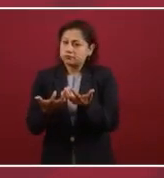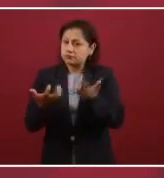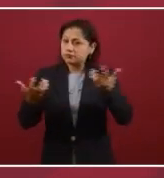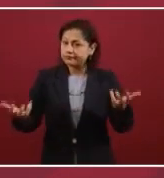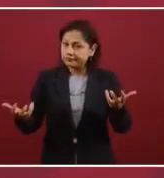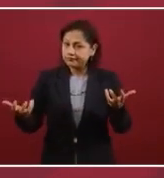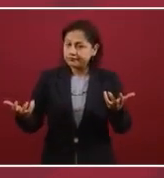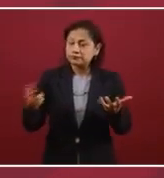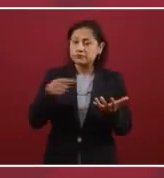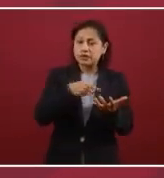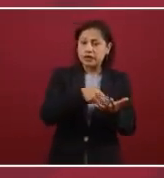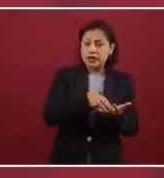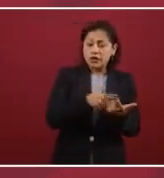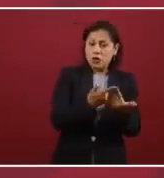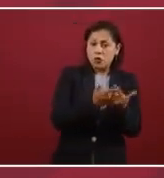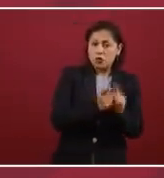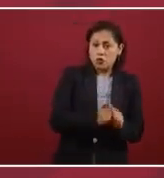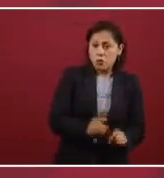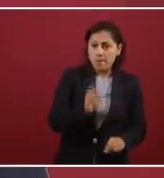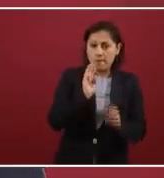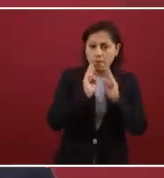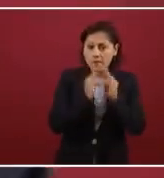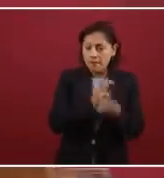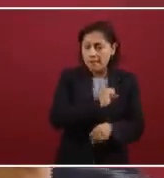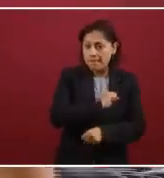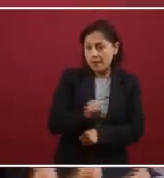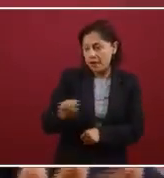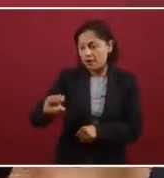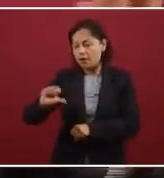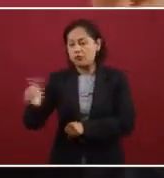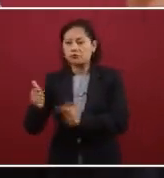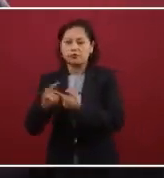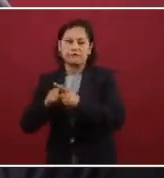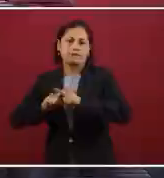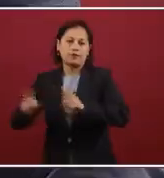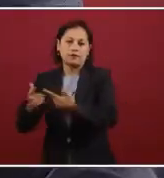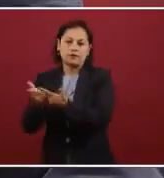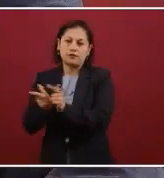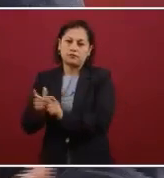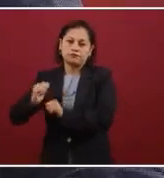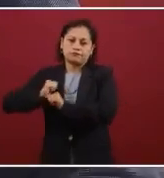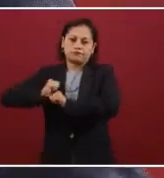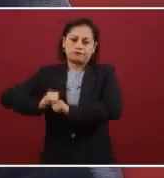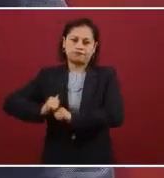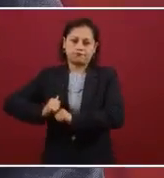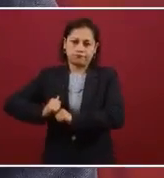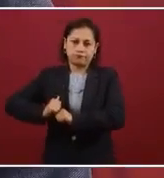cosa son los negocios privados y otra cosa son los negocios públicos.